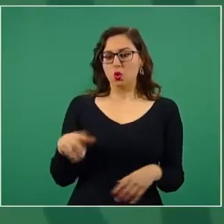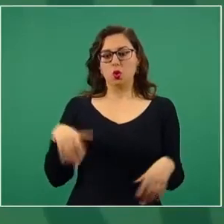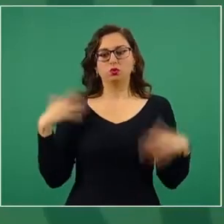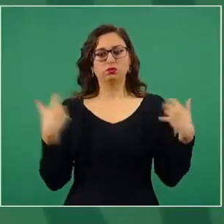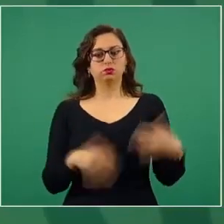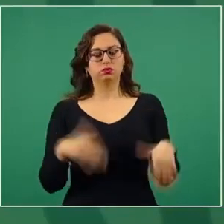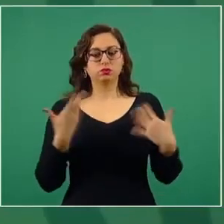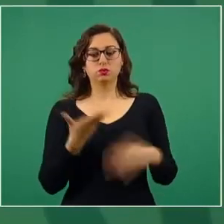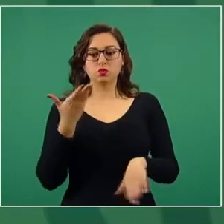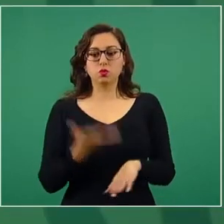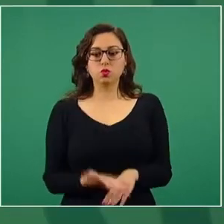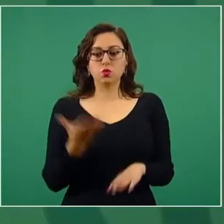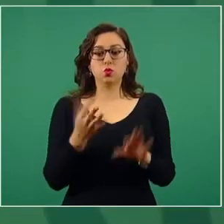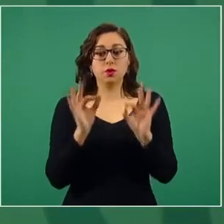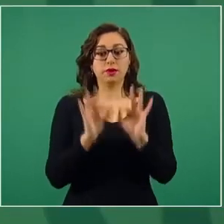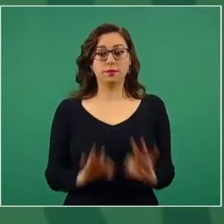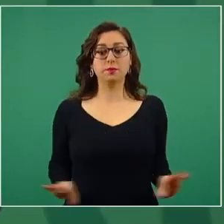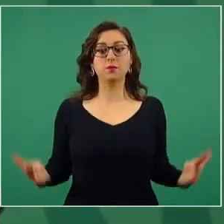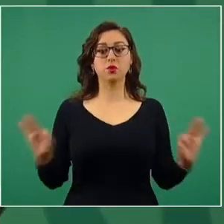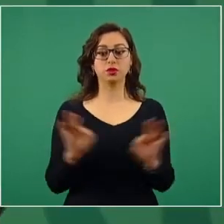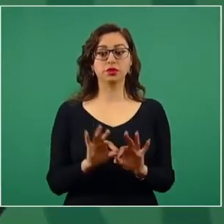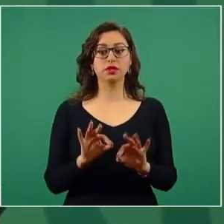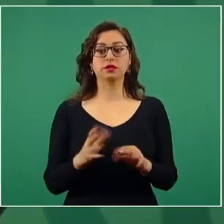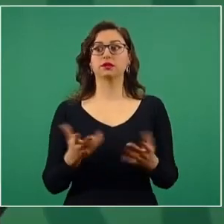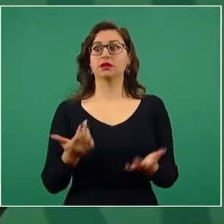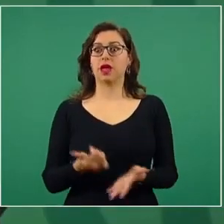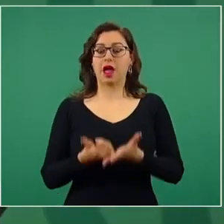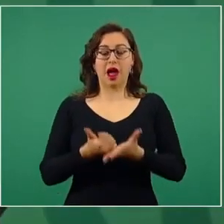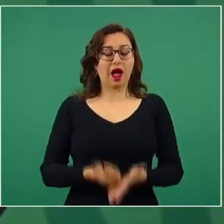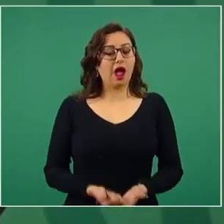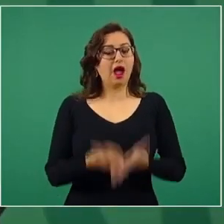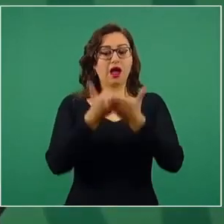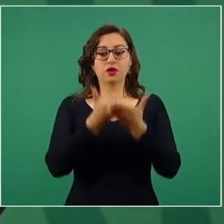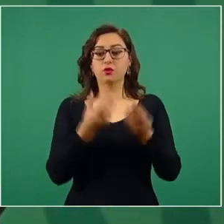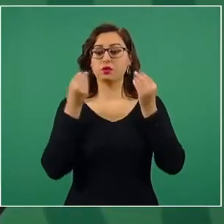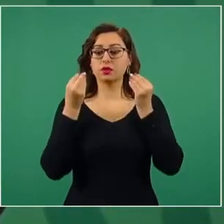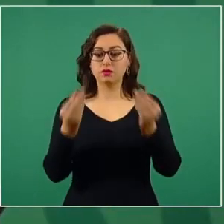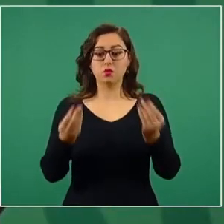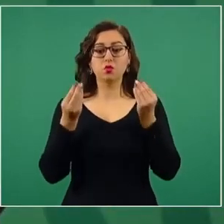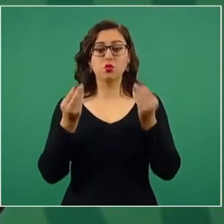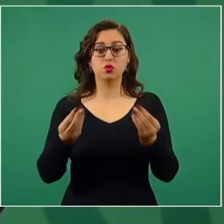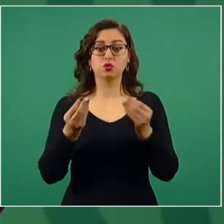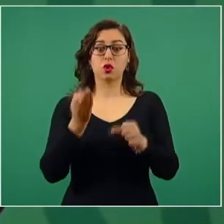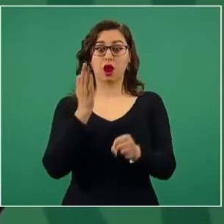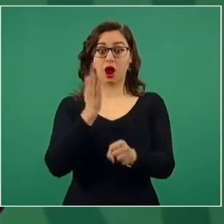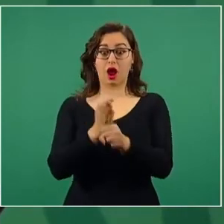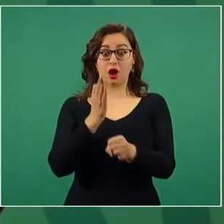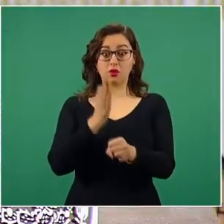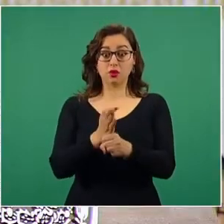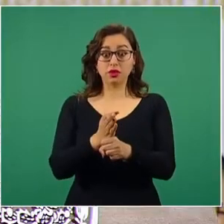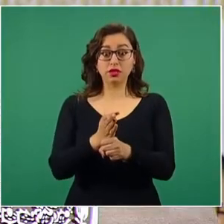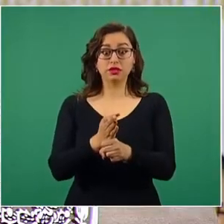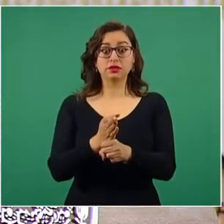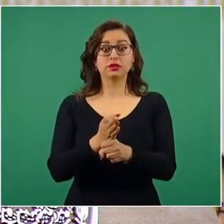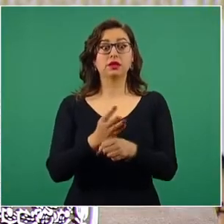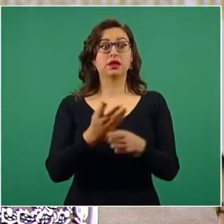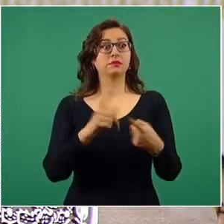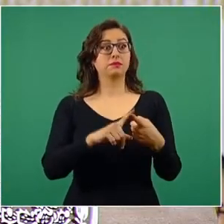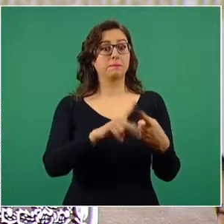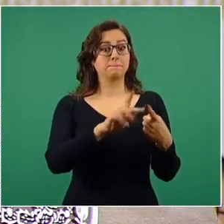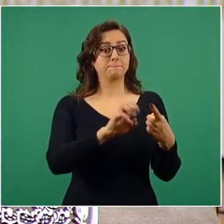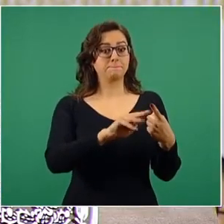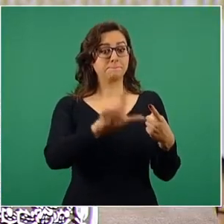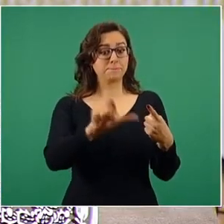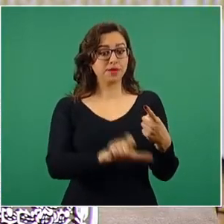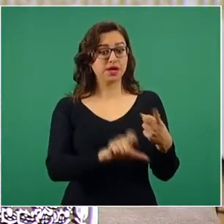Nos ayudan mucho en el cuidado de las instalaciones estratégicas de Pemex,